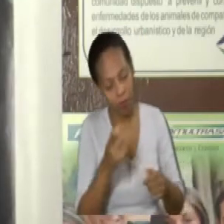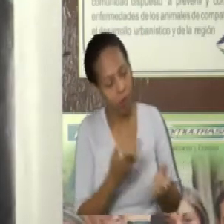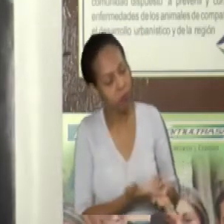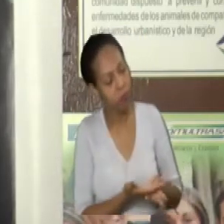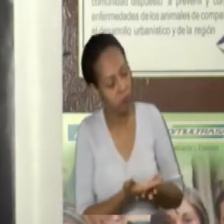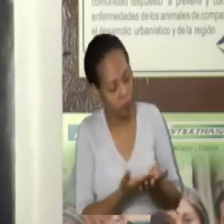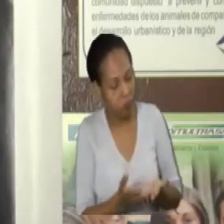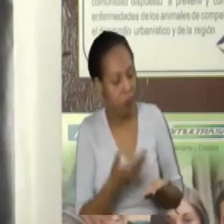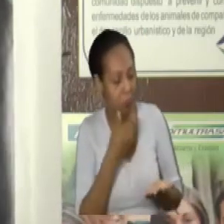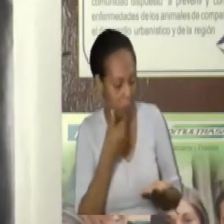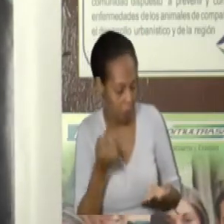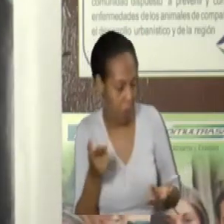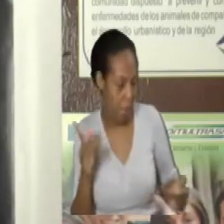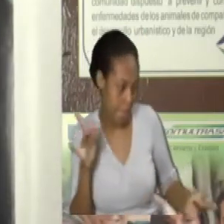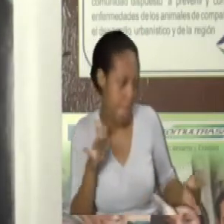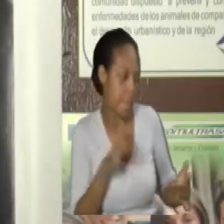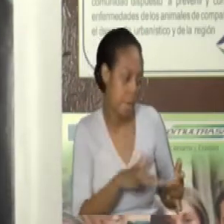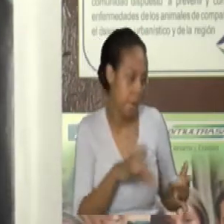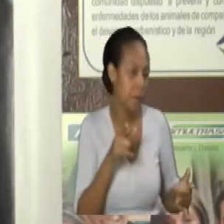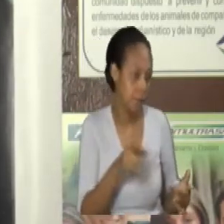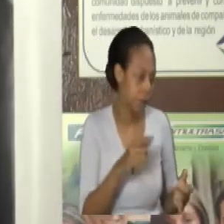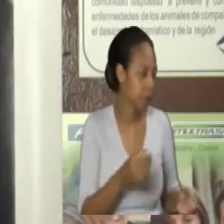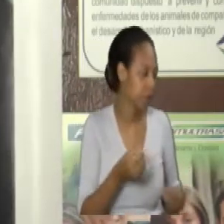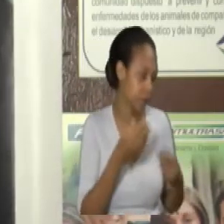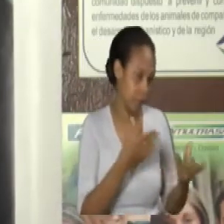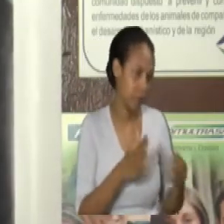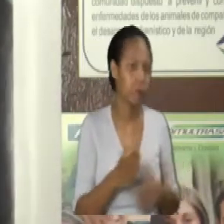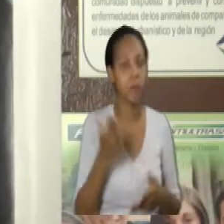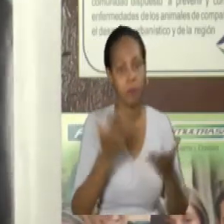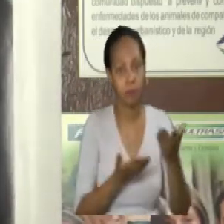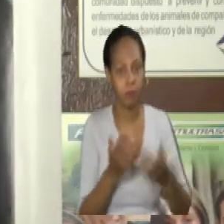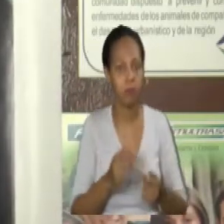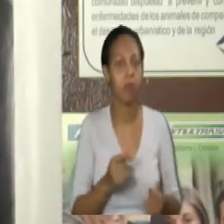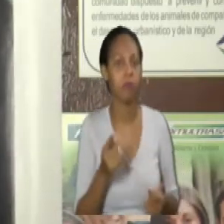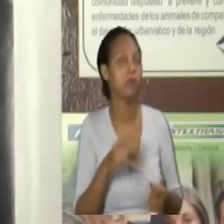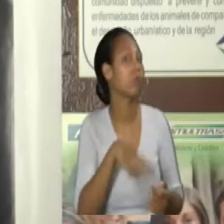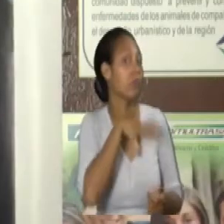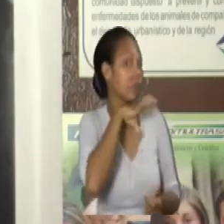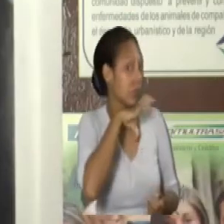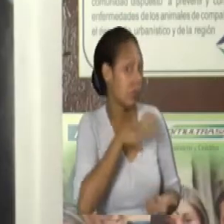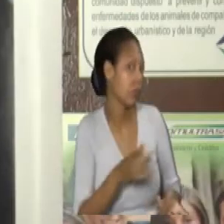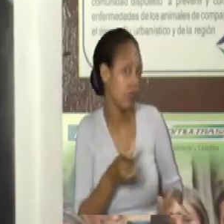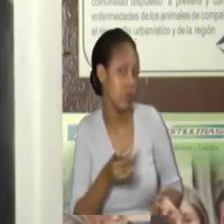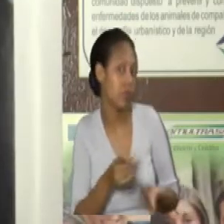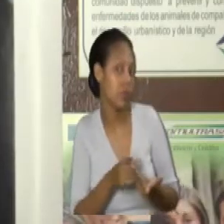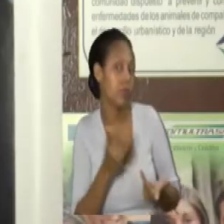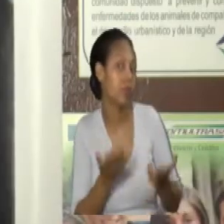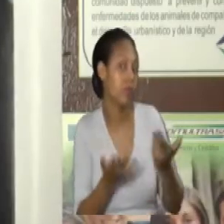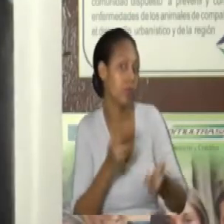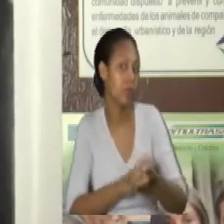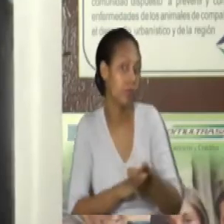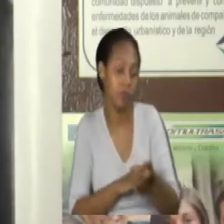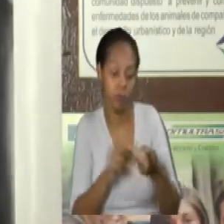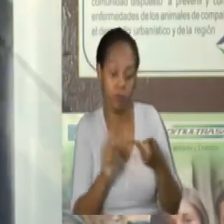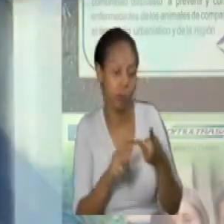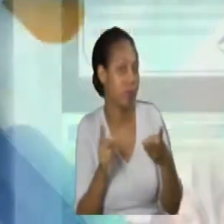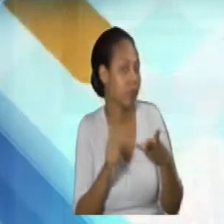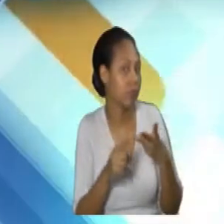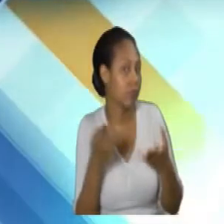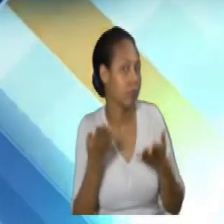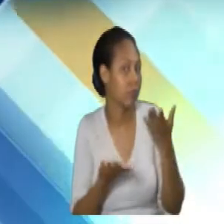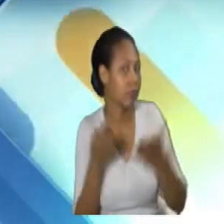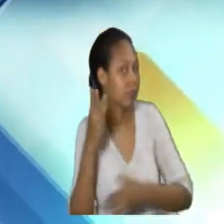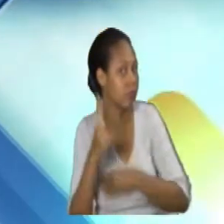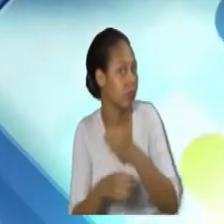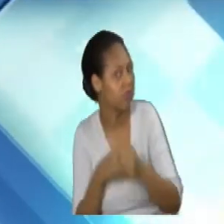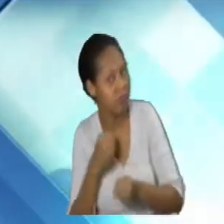los más acordes, de acuerdo a la raza, de acuerdo a la especie y de acuerdo a la edad de la mascota.